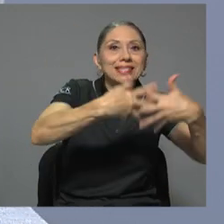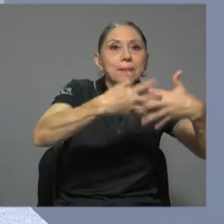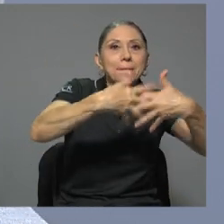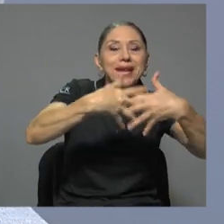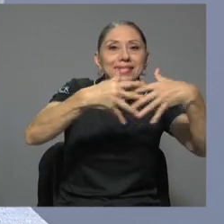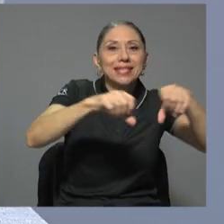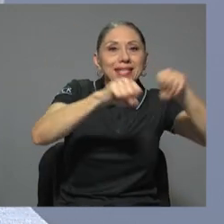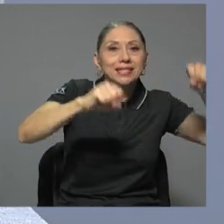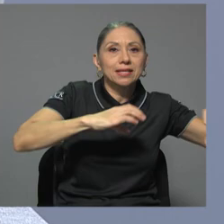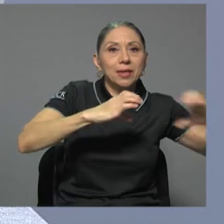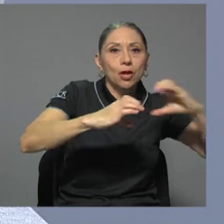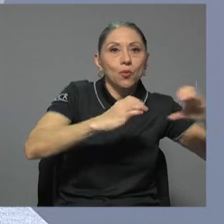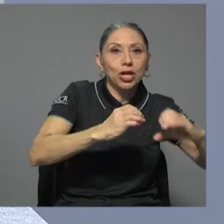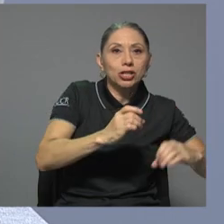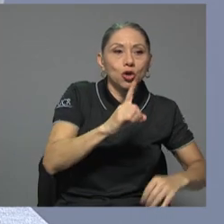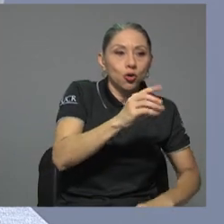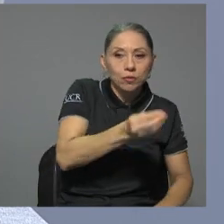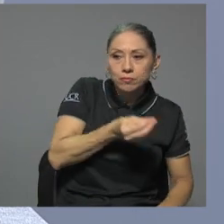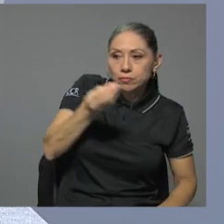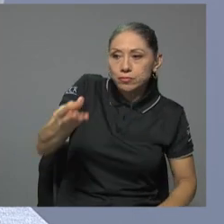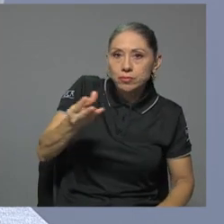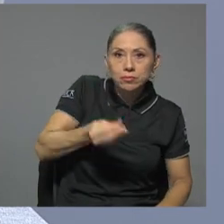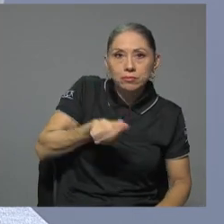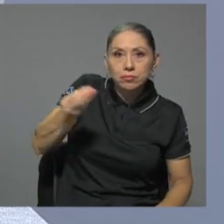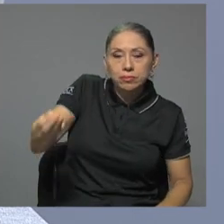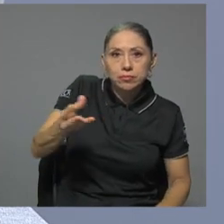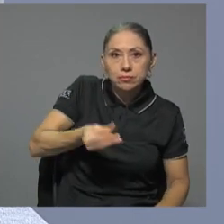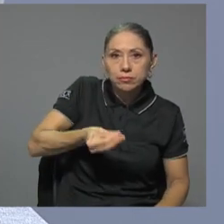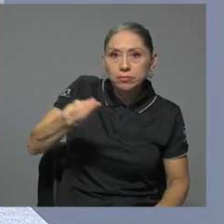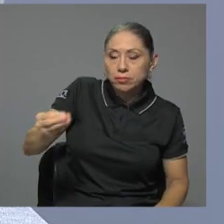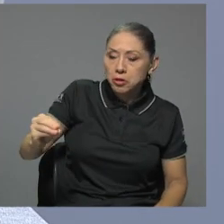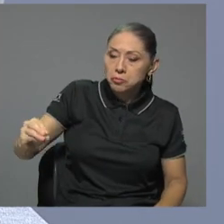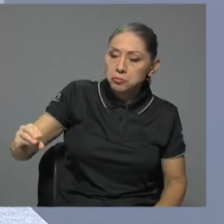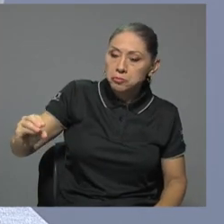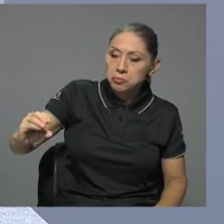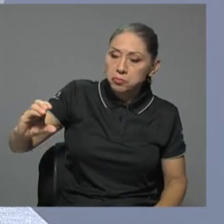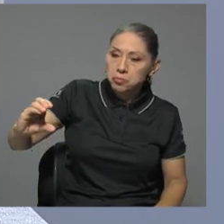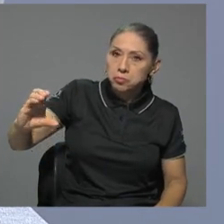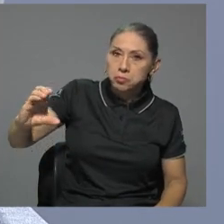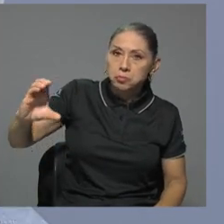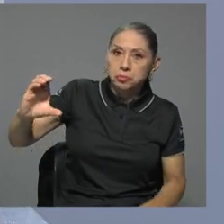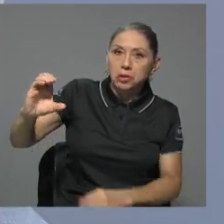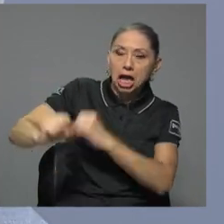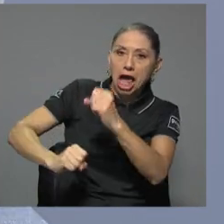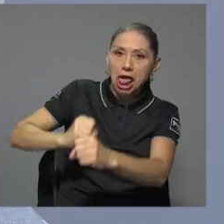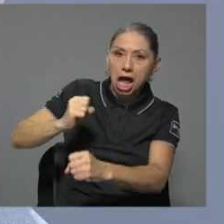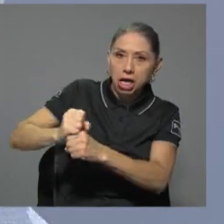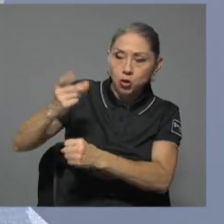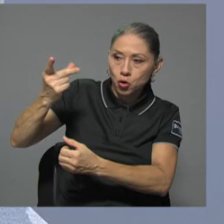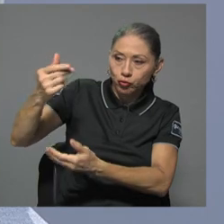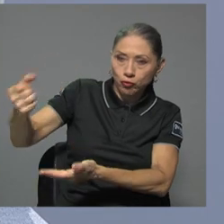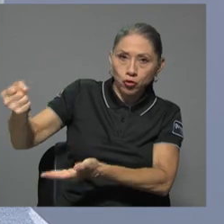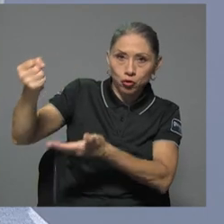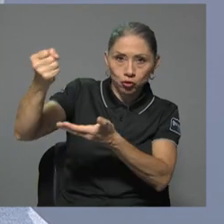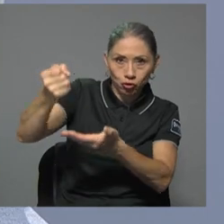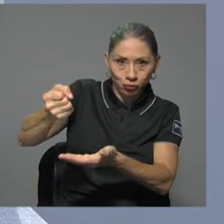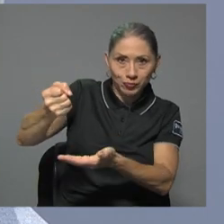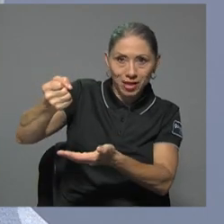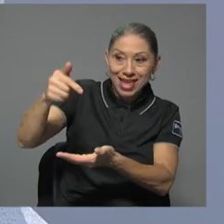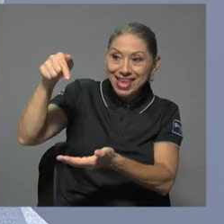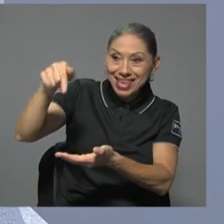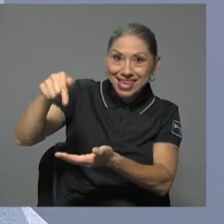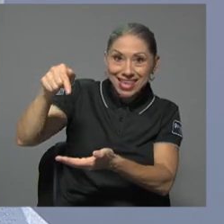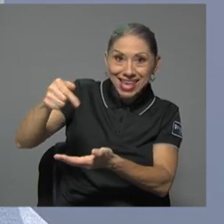teniendo en los fondos van recibiendo se van recibiendo se cada año y van generando